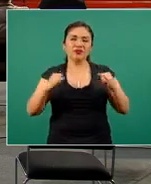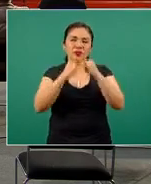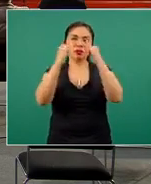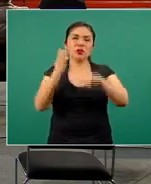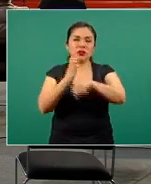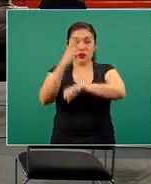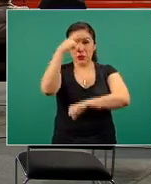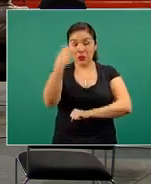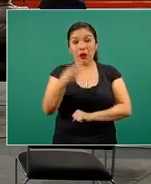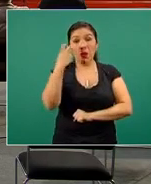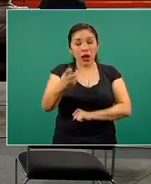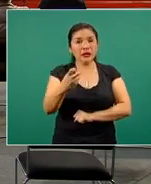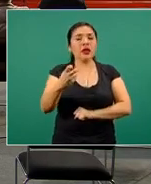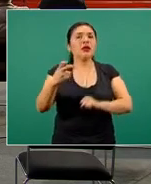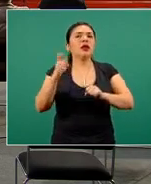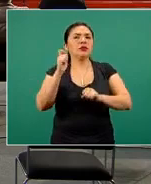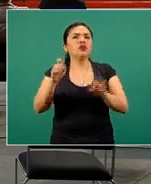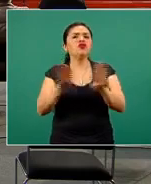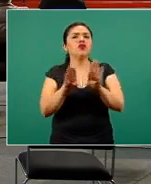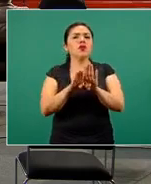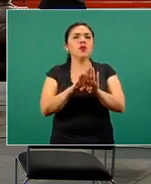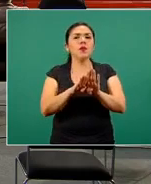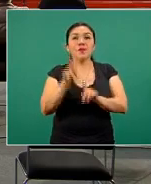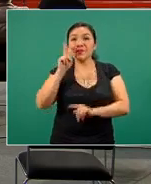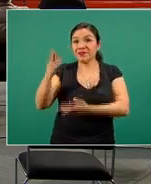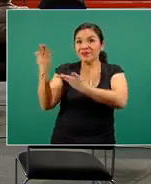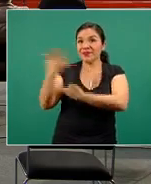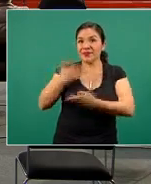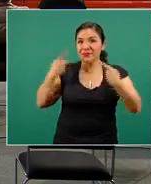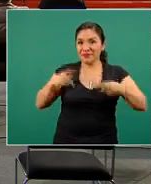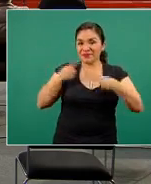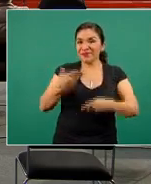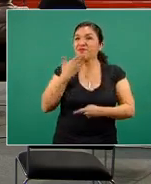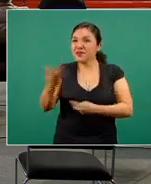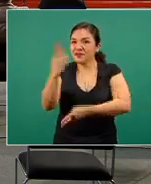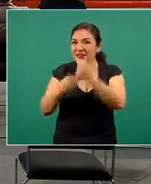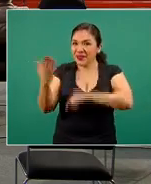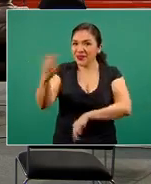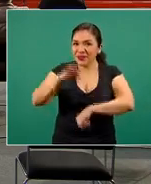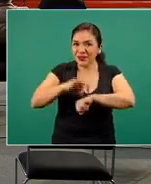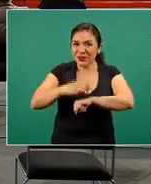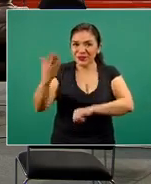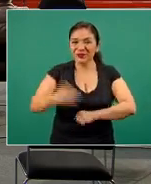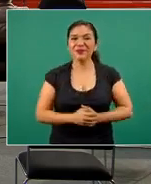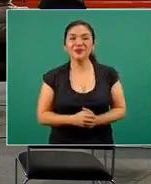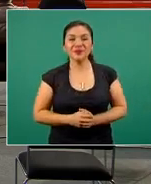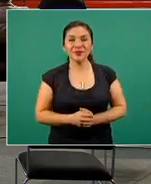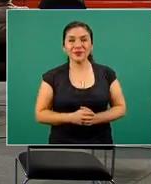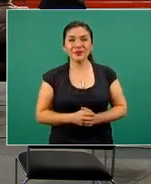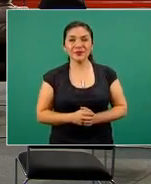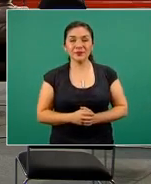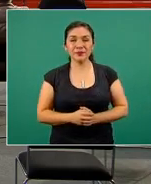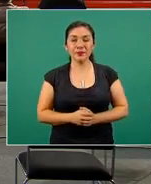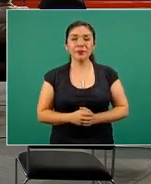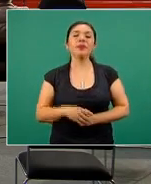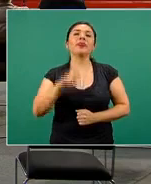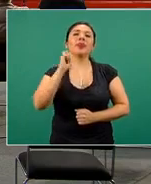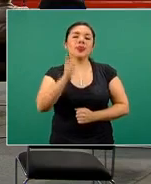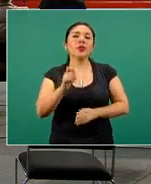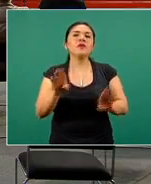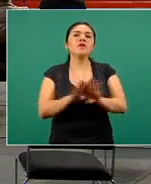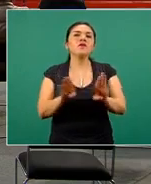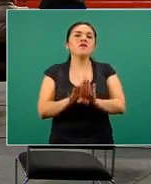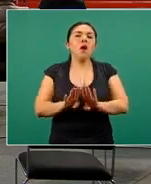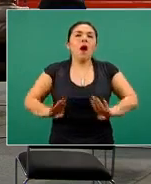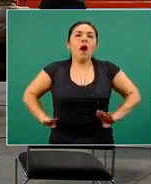Esta dinámica es análoga a la que tuvimos. Aquí está. Bienvenido, doctor. Muchas gracias. Buenas tardes. Es análoga a la que